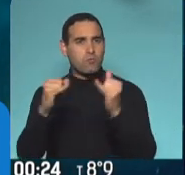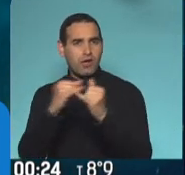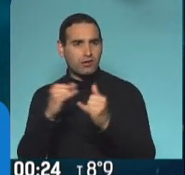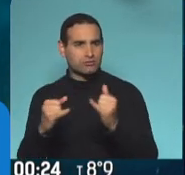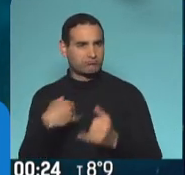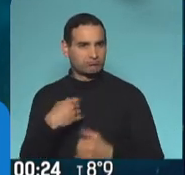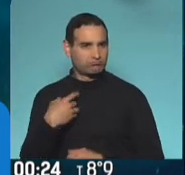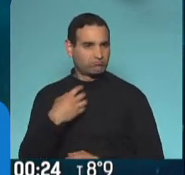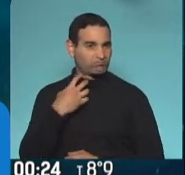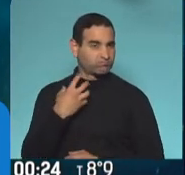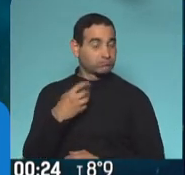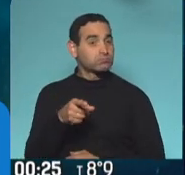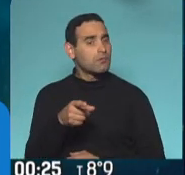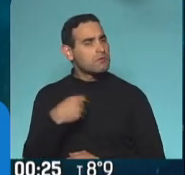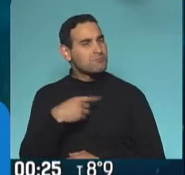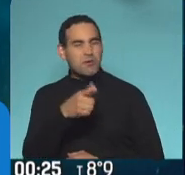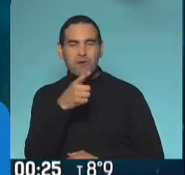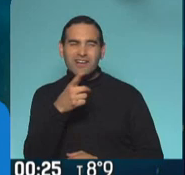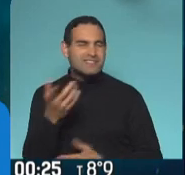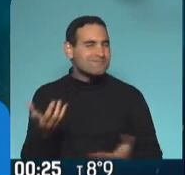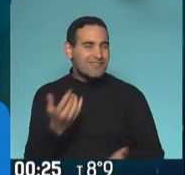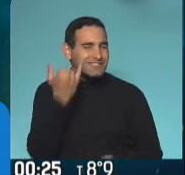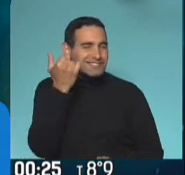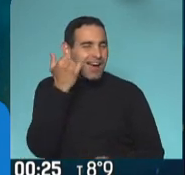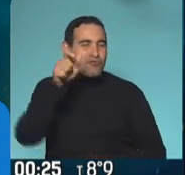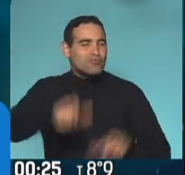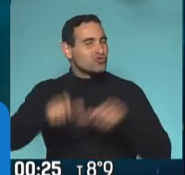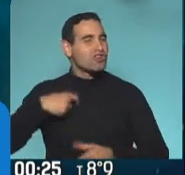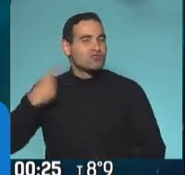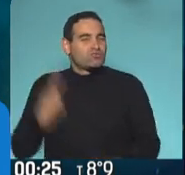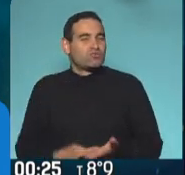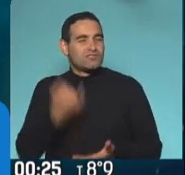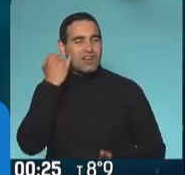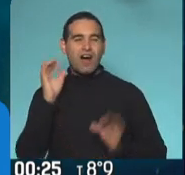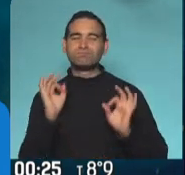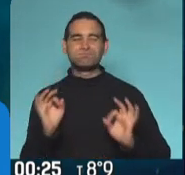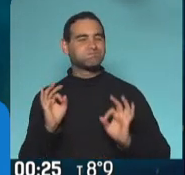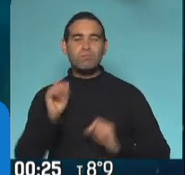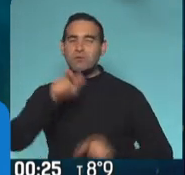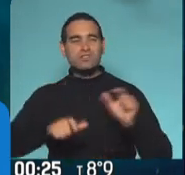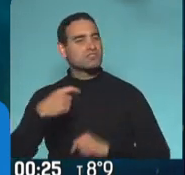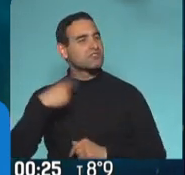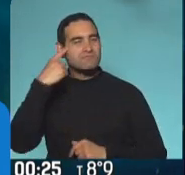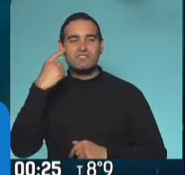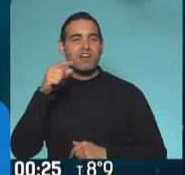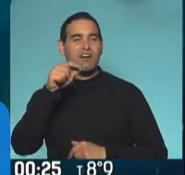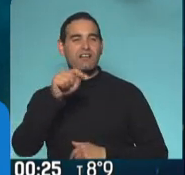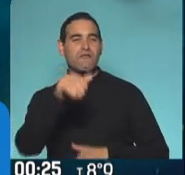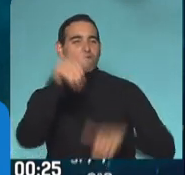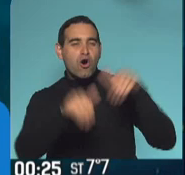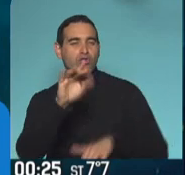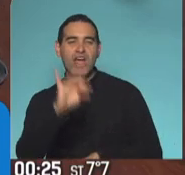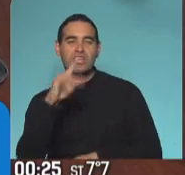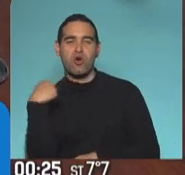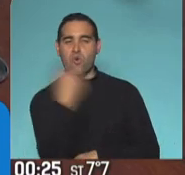sí pero me parece como que ya la gente ha tomado la decisión ha decidido dar su voto a la